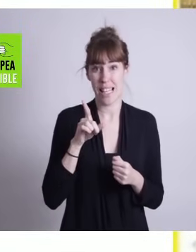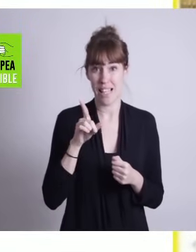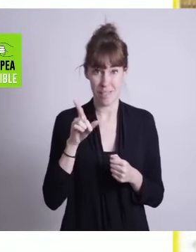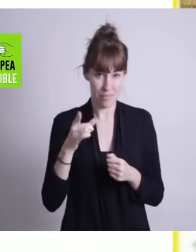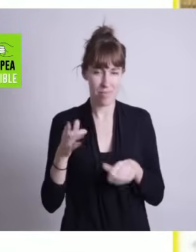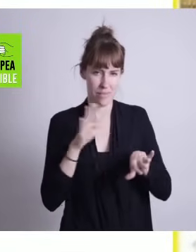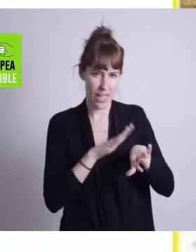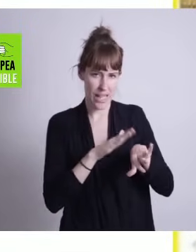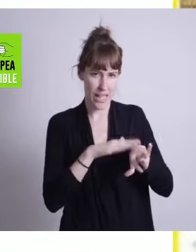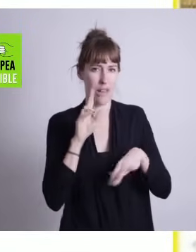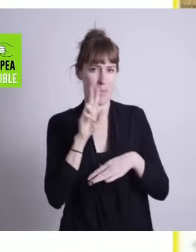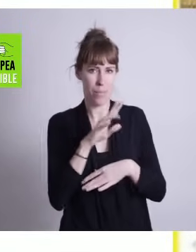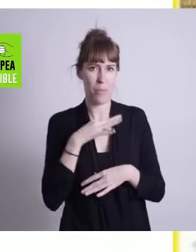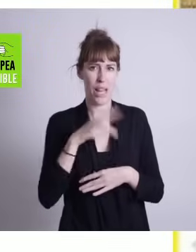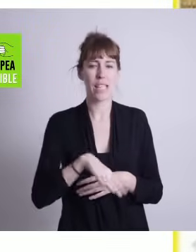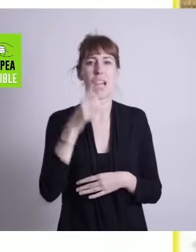podéis ver el ojo de horus.